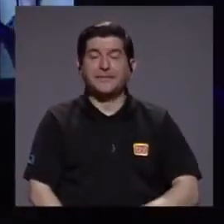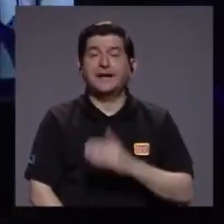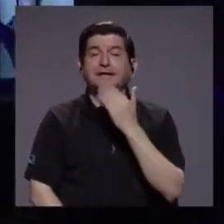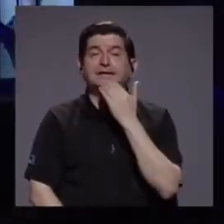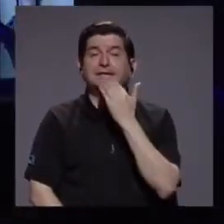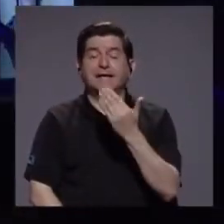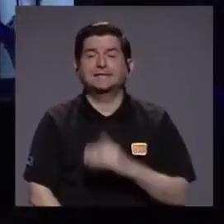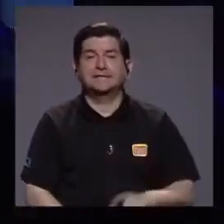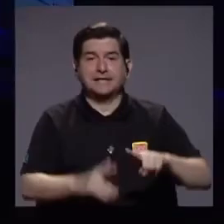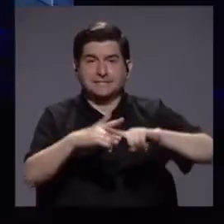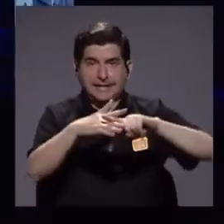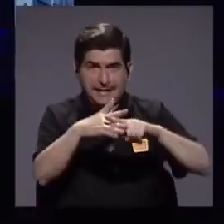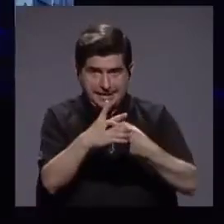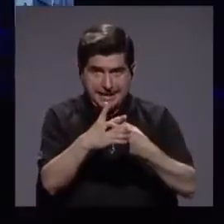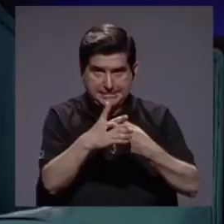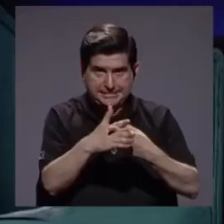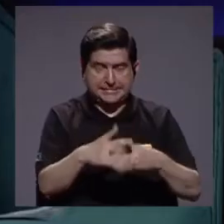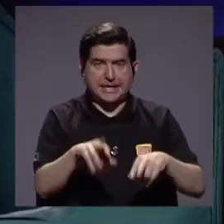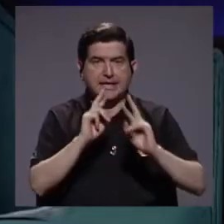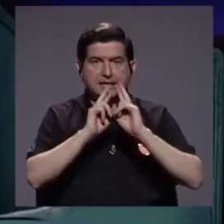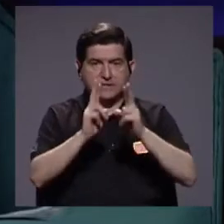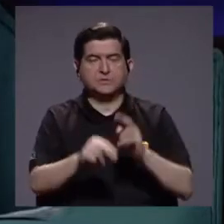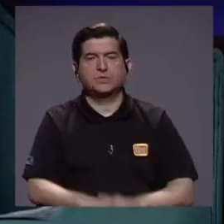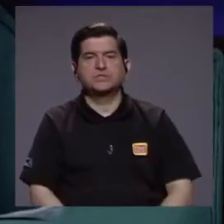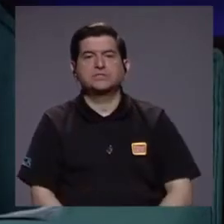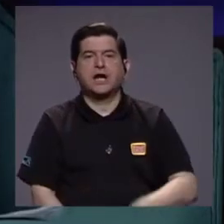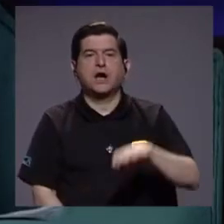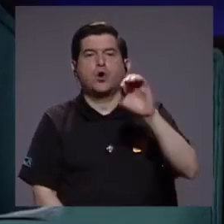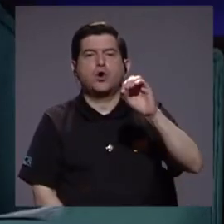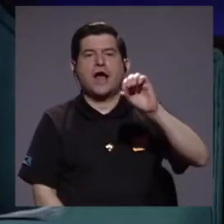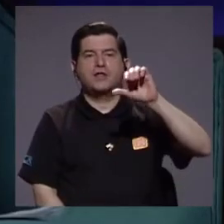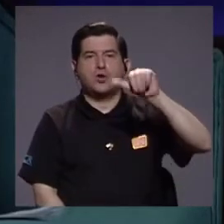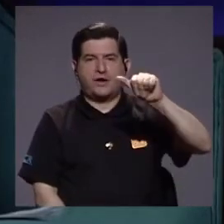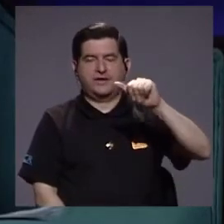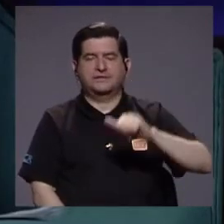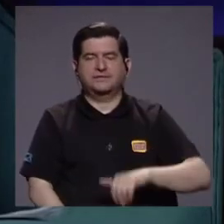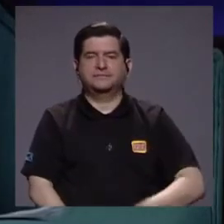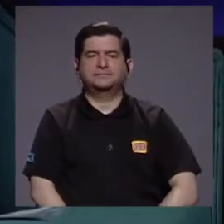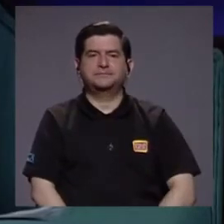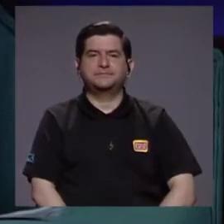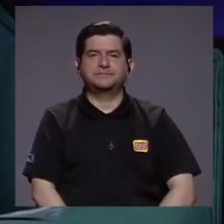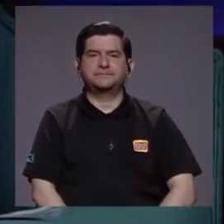Gracias. Iniciamos con la respuesta del señor Orlando Arrieta.